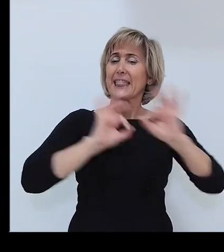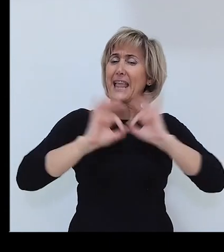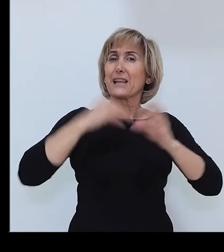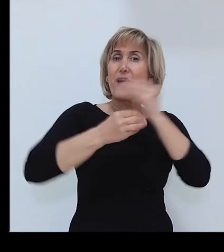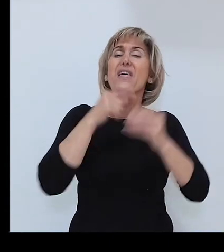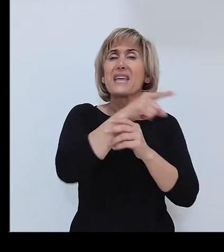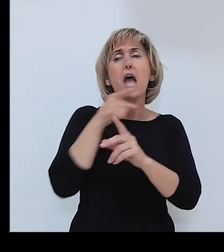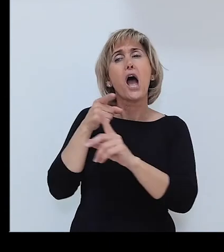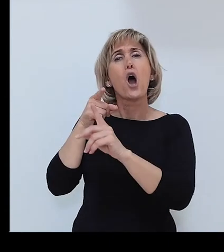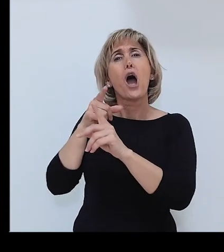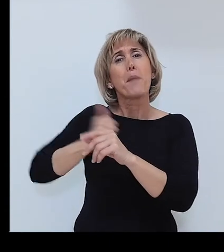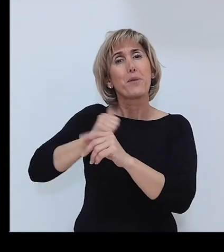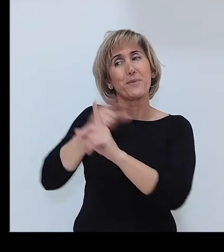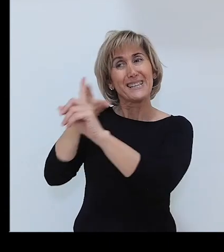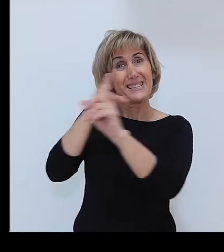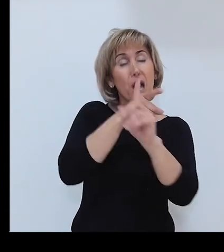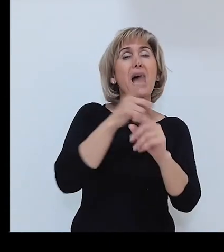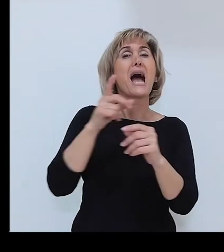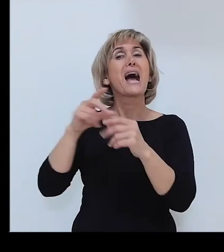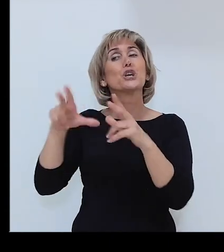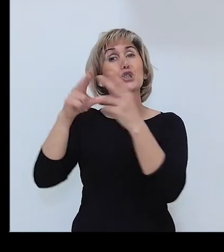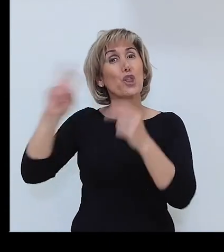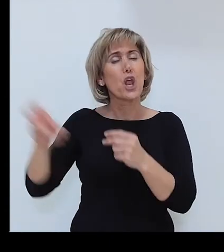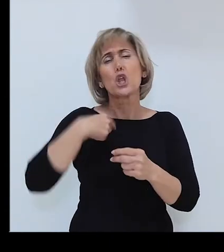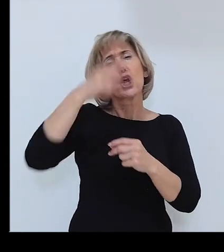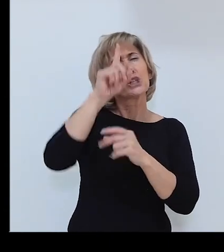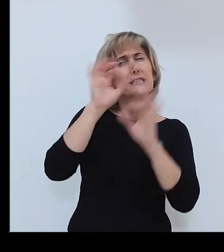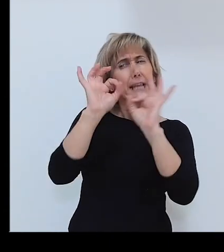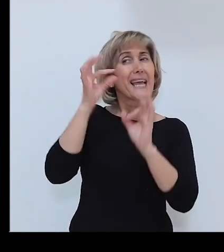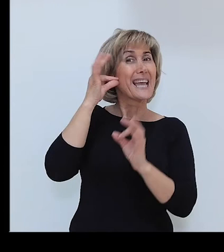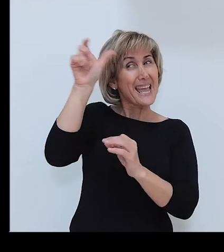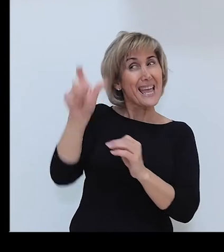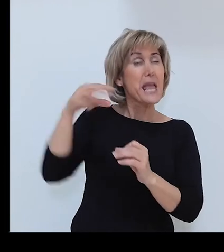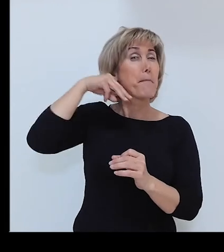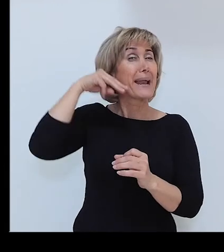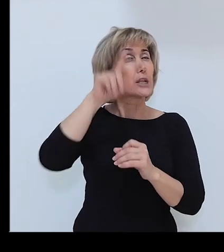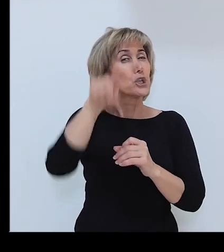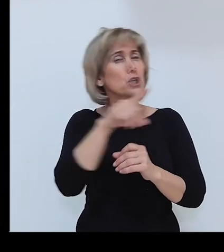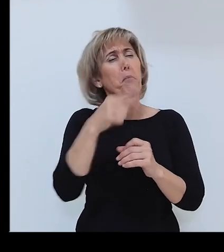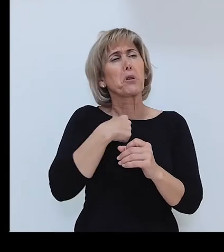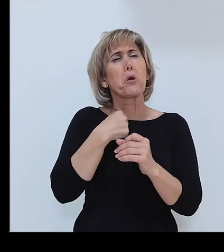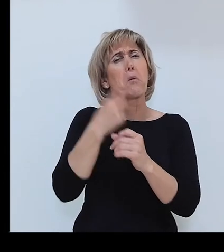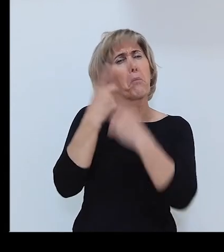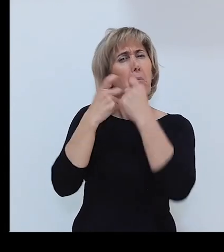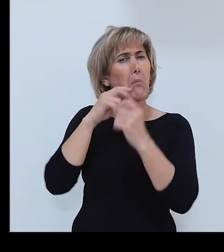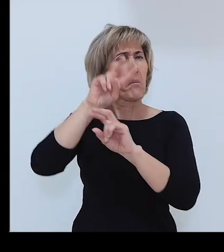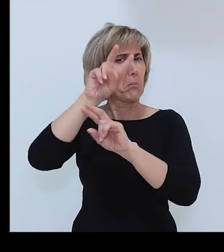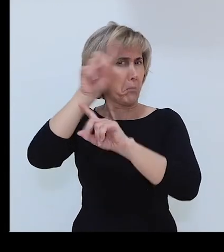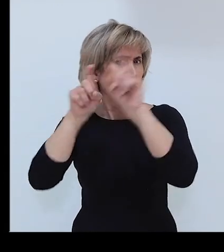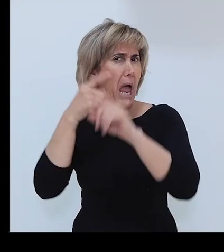que hace teatro y usa mucho a las sociólogas. No sé exactamente a Martino, pero ya lo preguntaré.